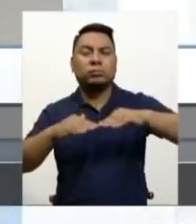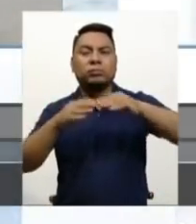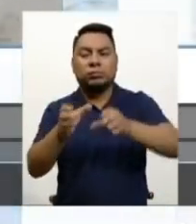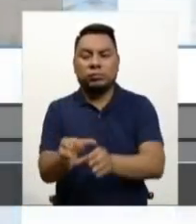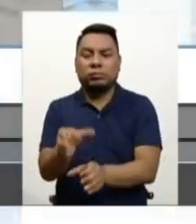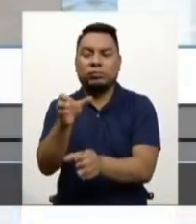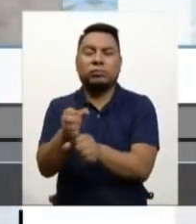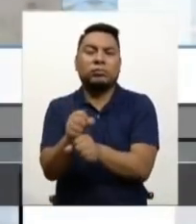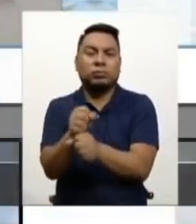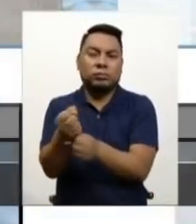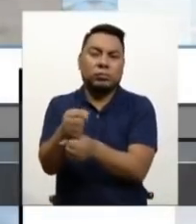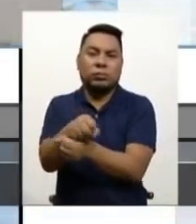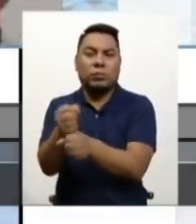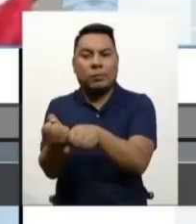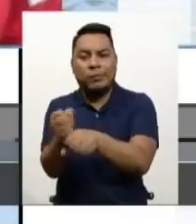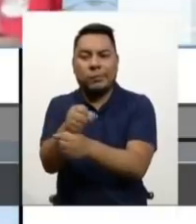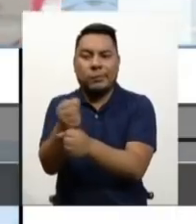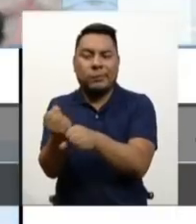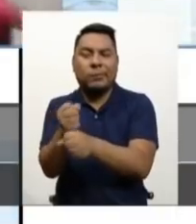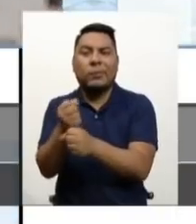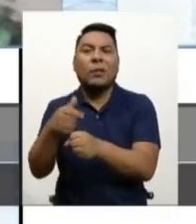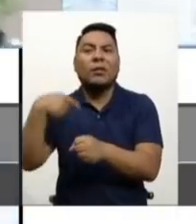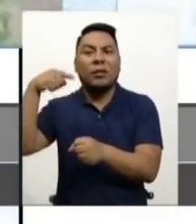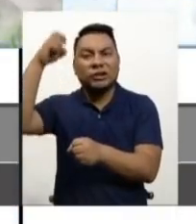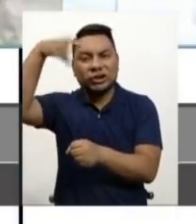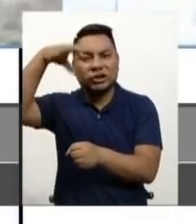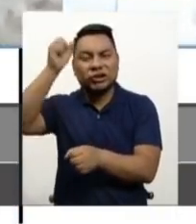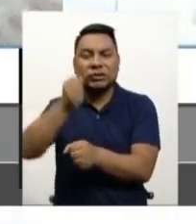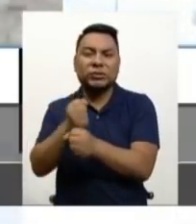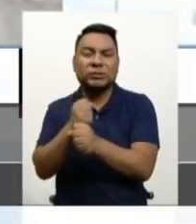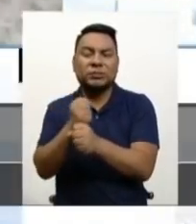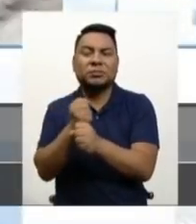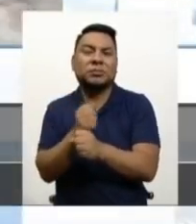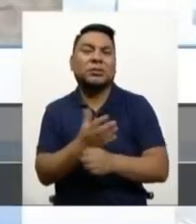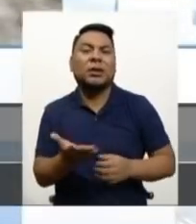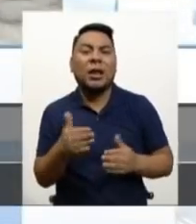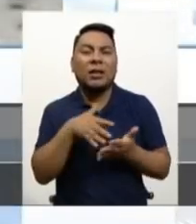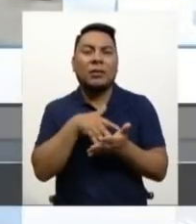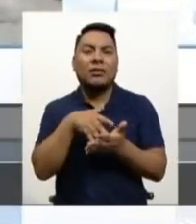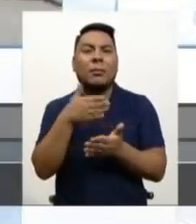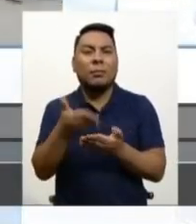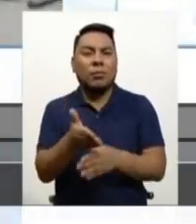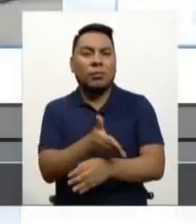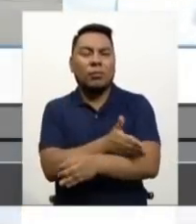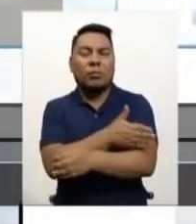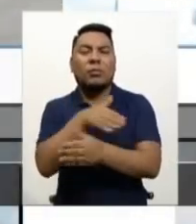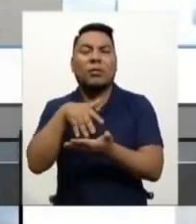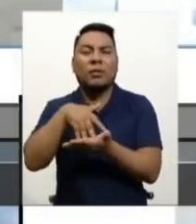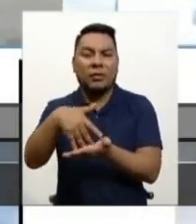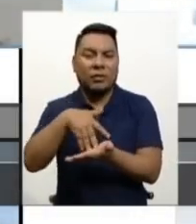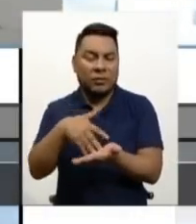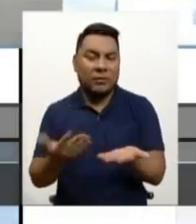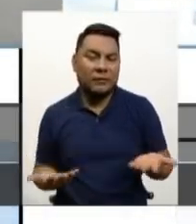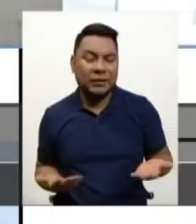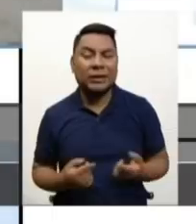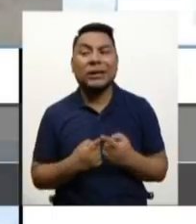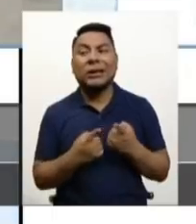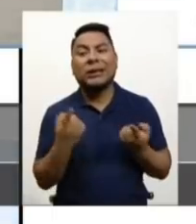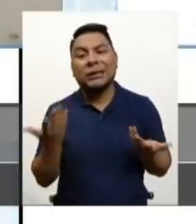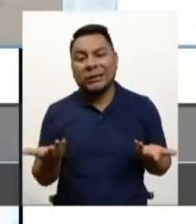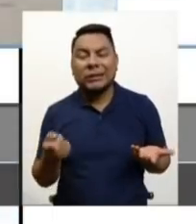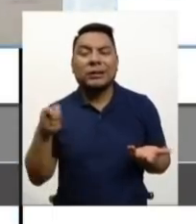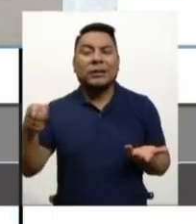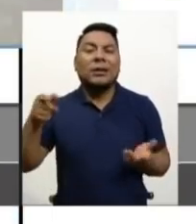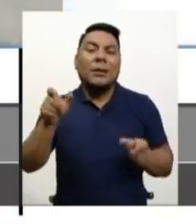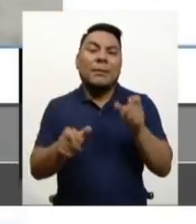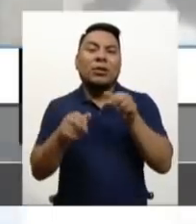de este puente colgante y no afectando a los pilares y aparte de los que los sostenían, ¿no?, lo